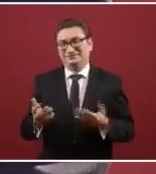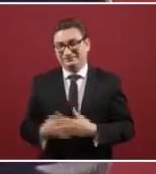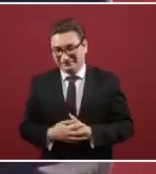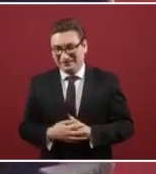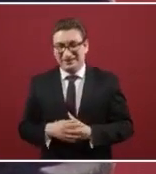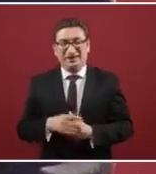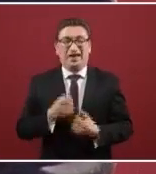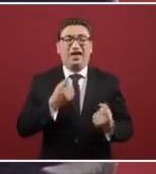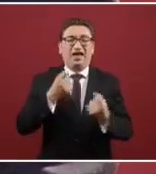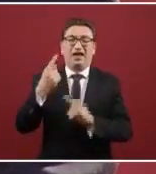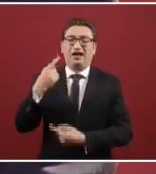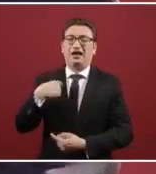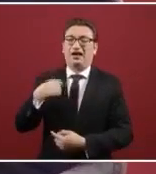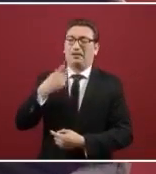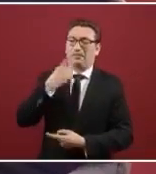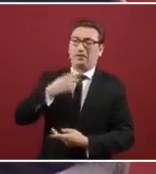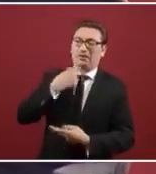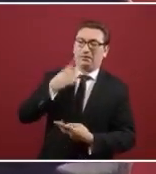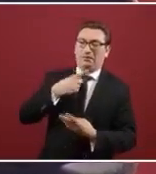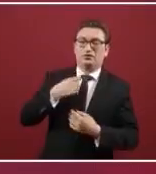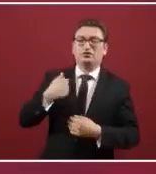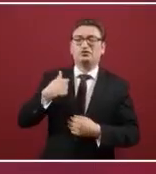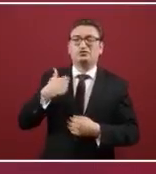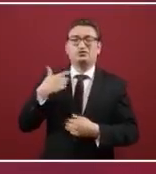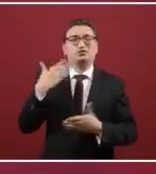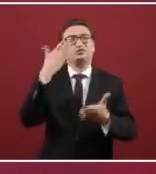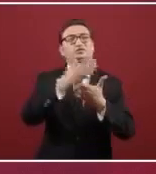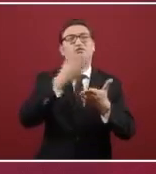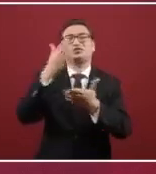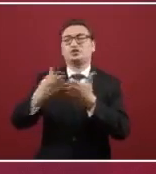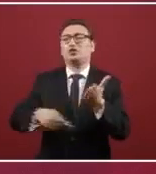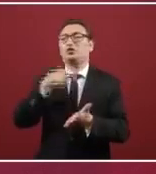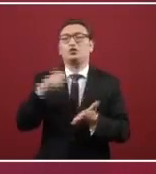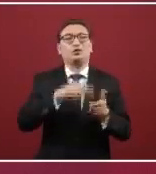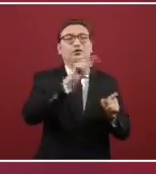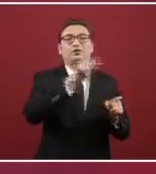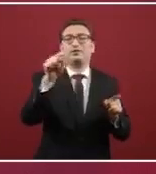lo que me dicen en las giras,